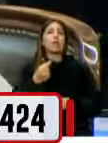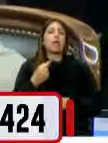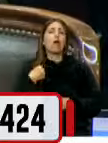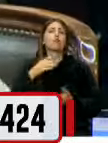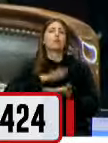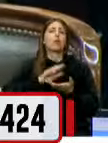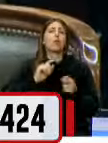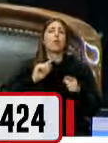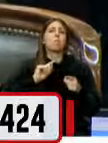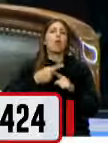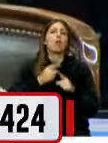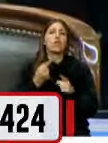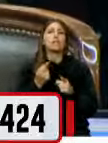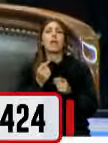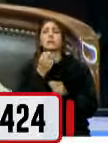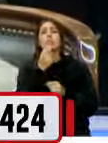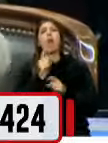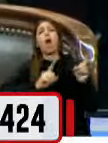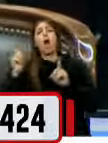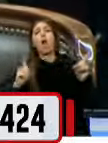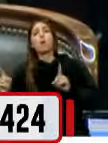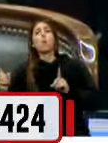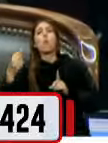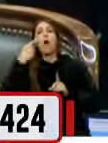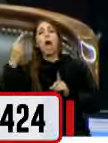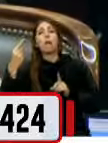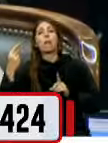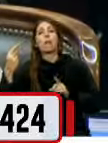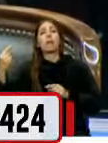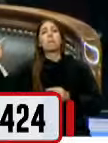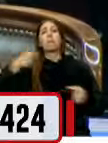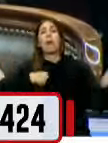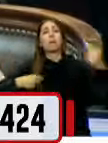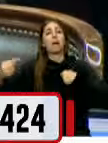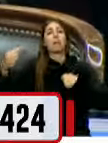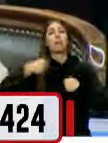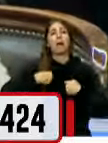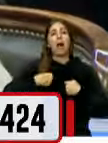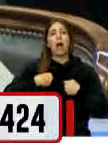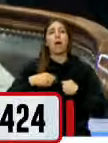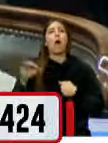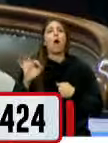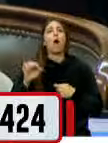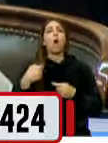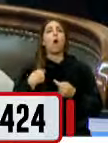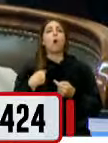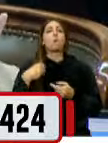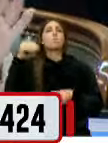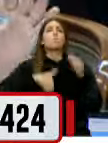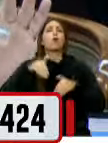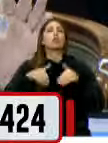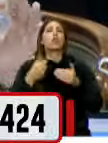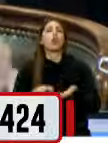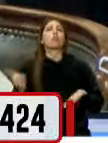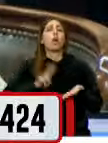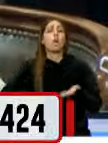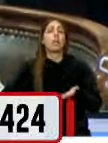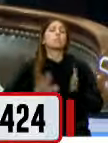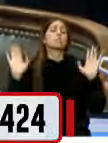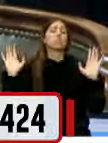sobrevivir. Que un país que se transforma en un país de servicios, un país donde no puedan ningún tipo poner, no sé, la